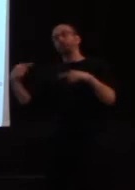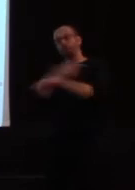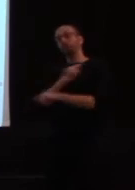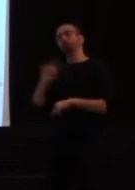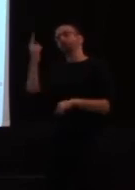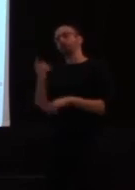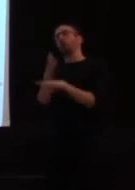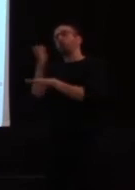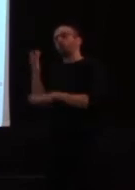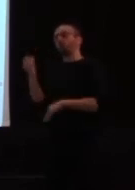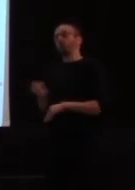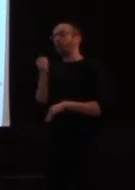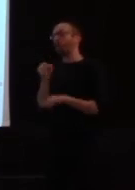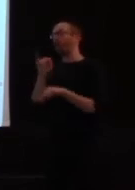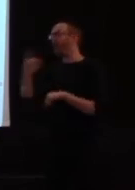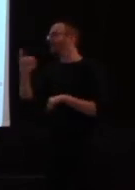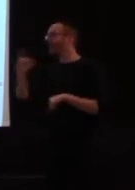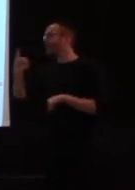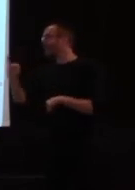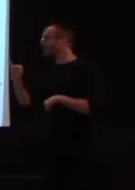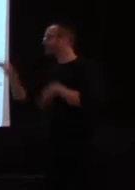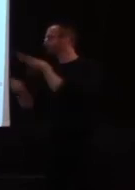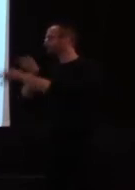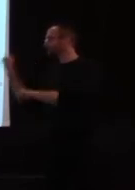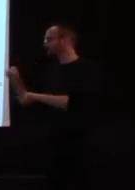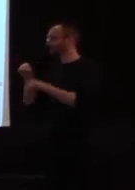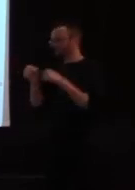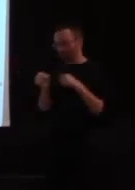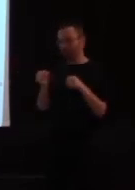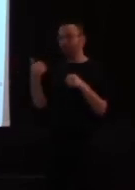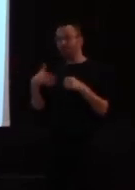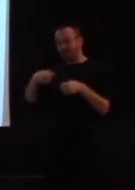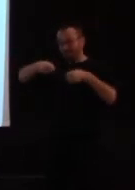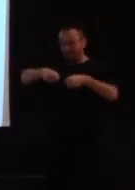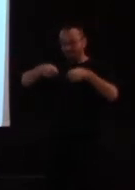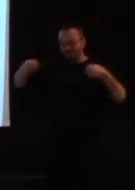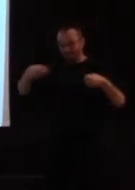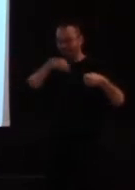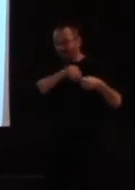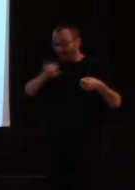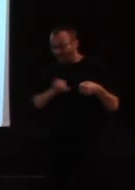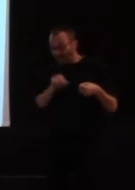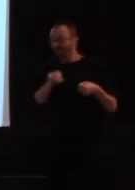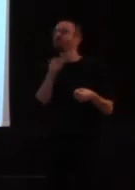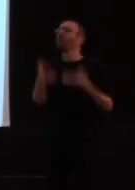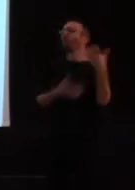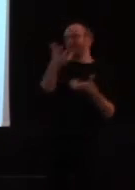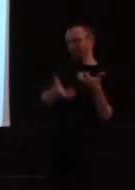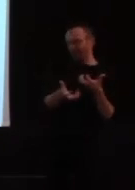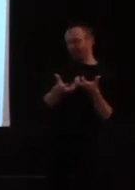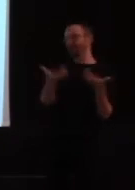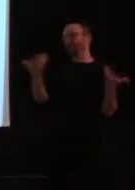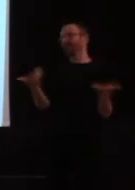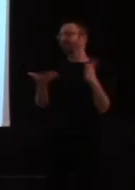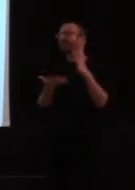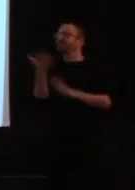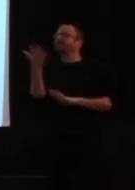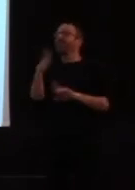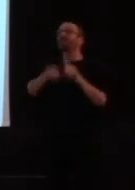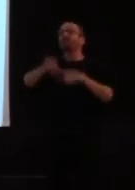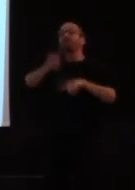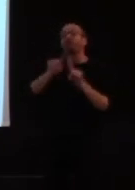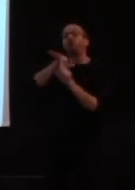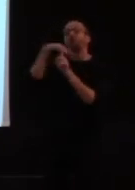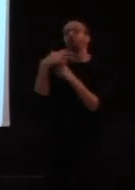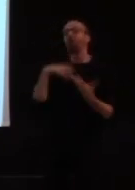son básicamente las tres características que tienen, que presentan aquí. Entonces, ¿qué tipo de estrategias utilizan cuando